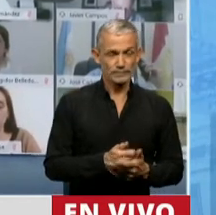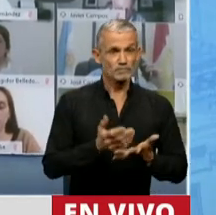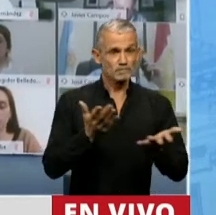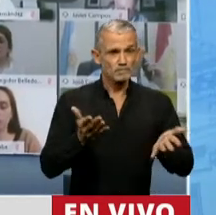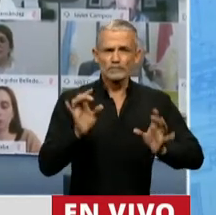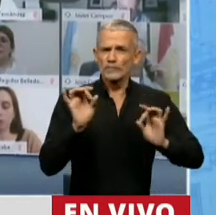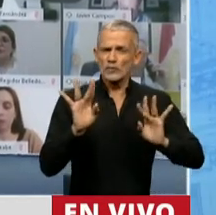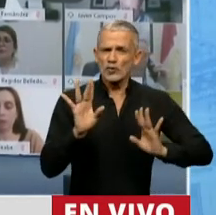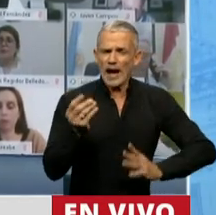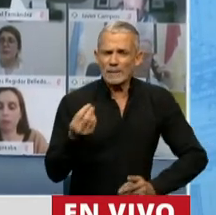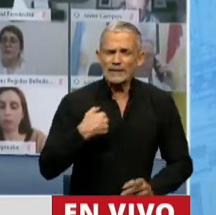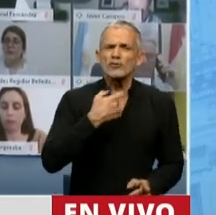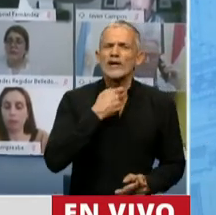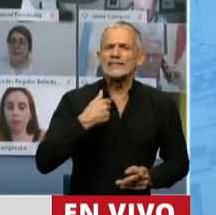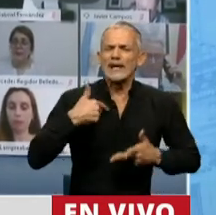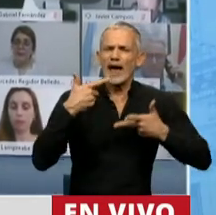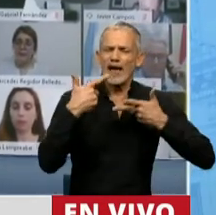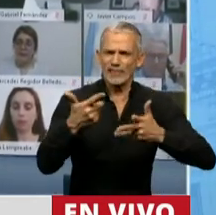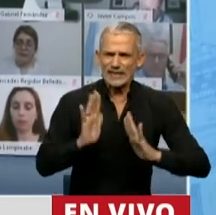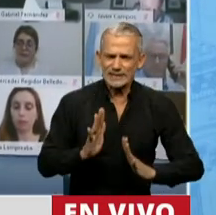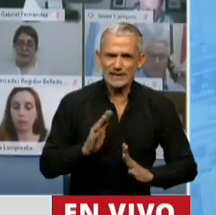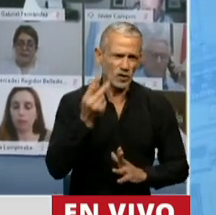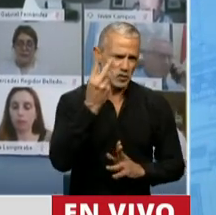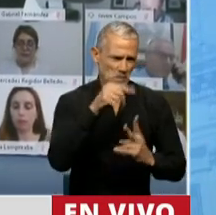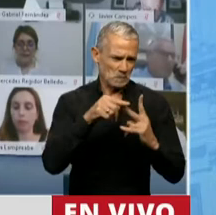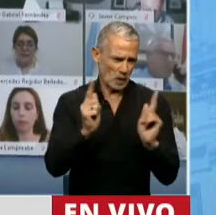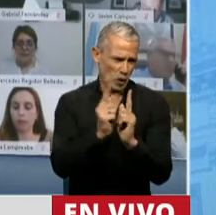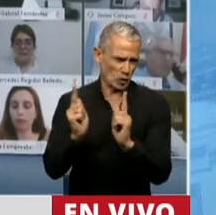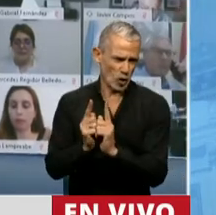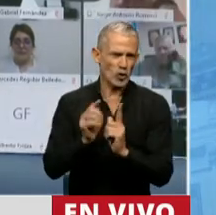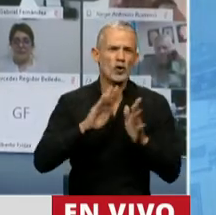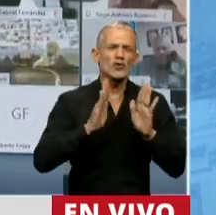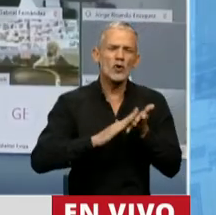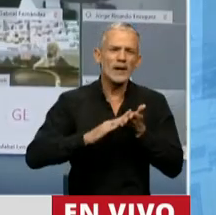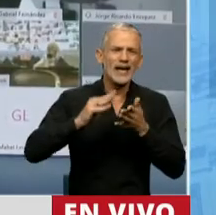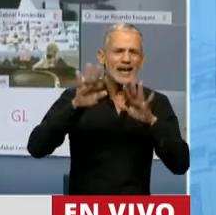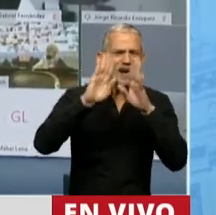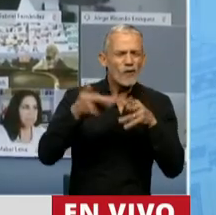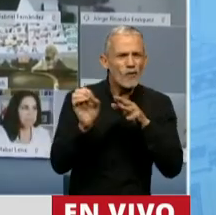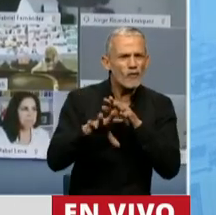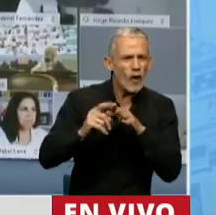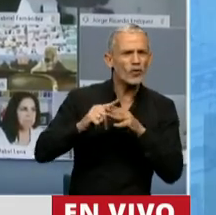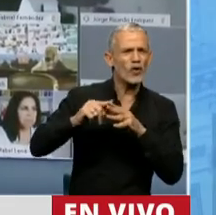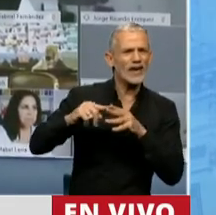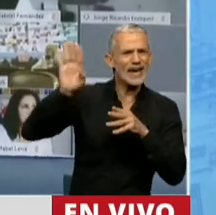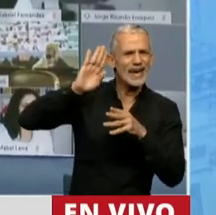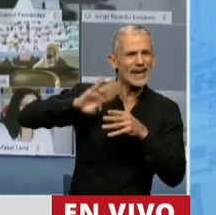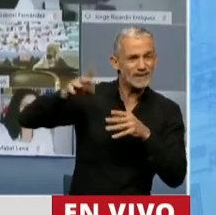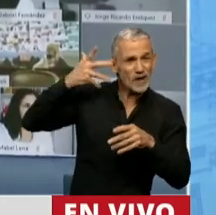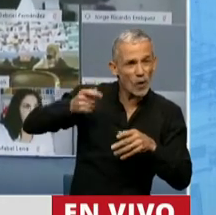Pero solamente quisiera decir dos palabras sobre el Fondo de Reparación Histórico, que por parte de